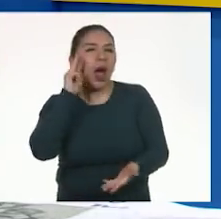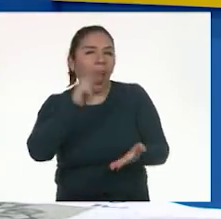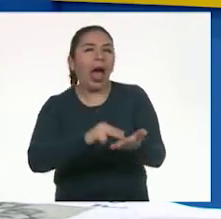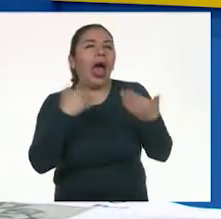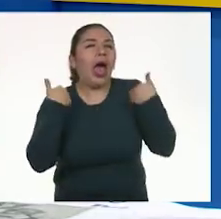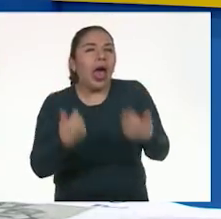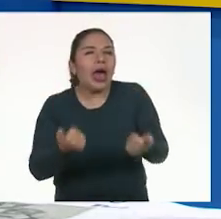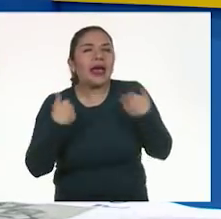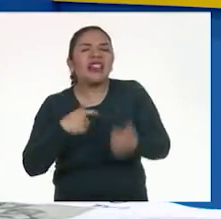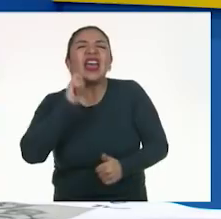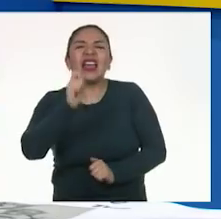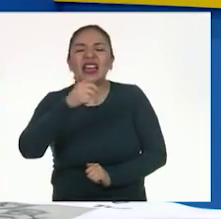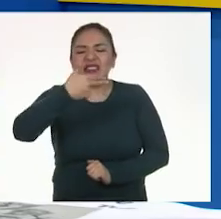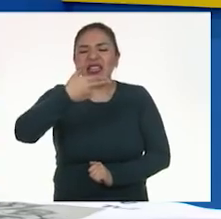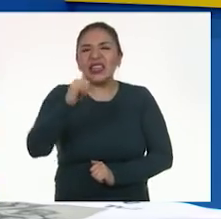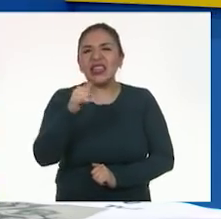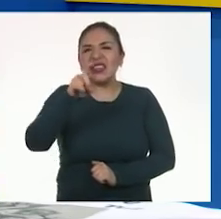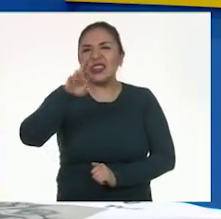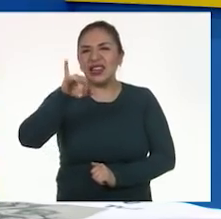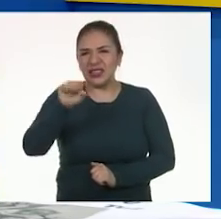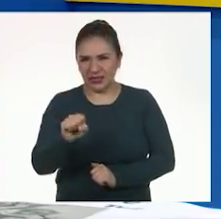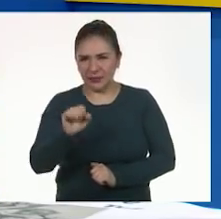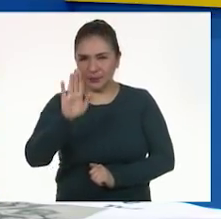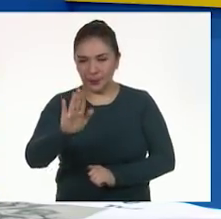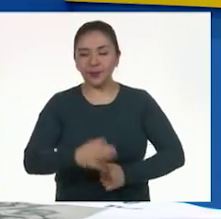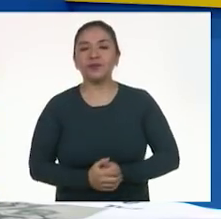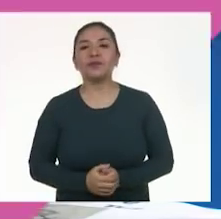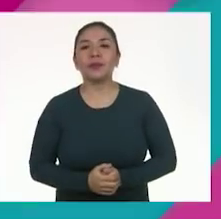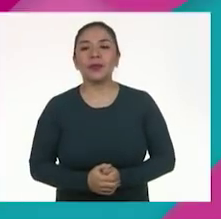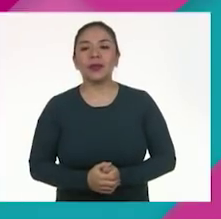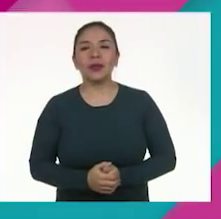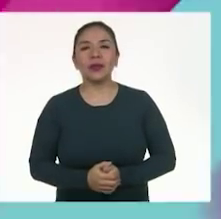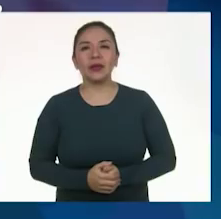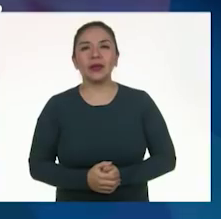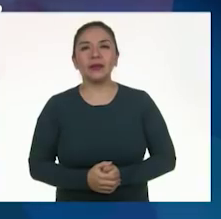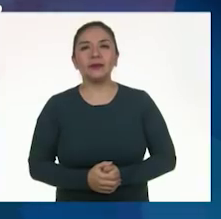que es la ibris. Dice así: